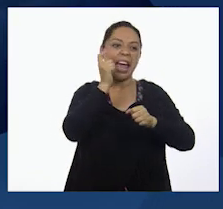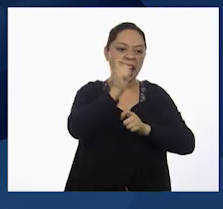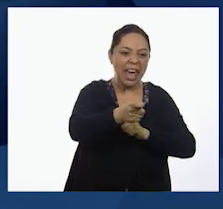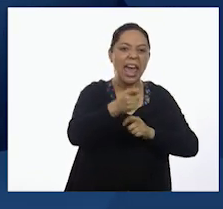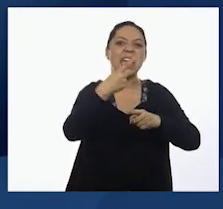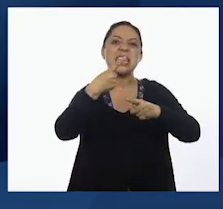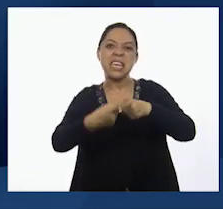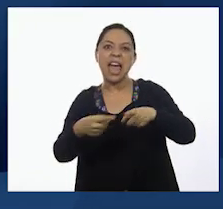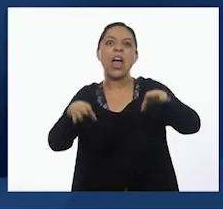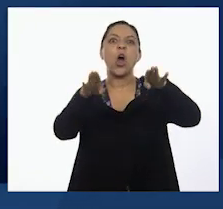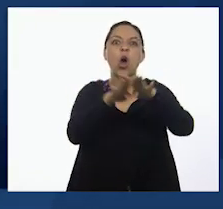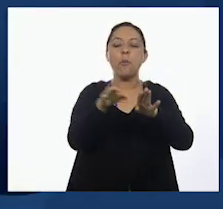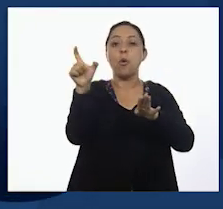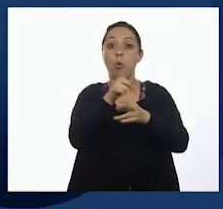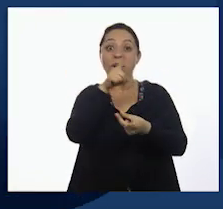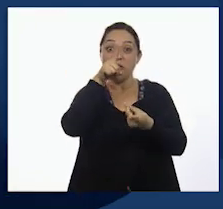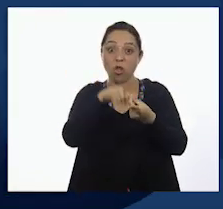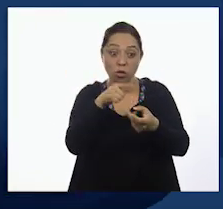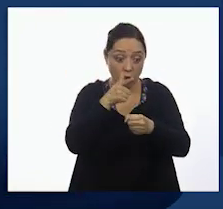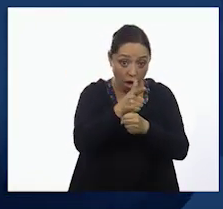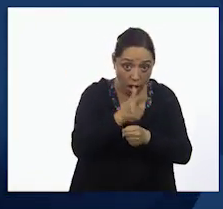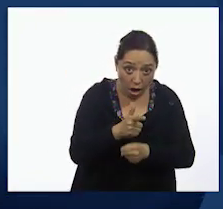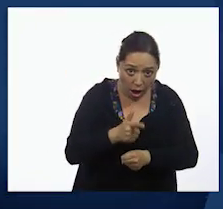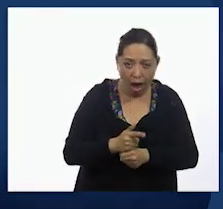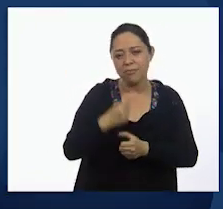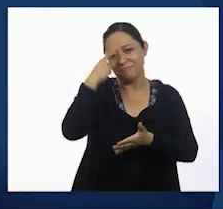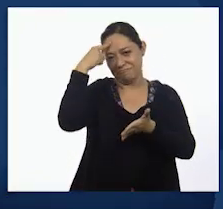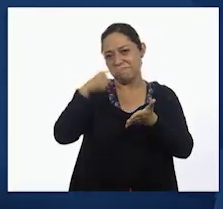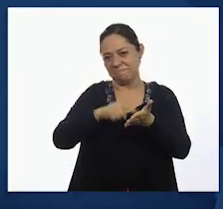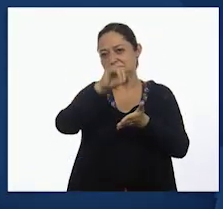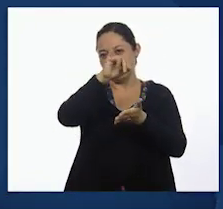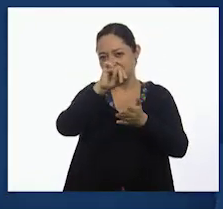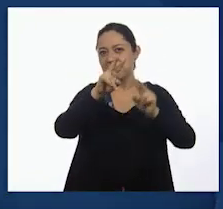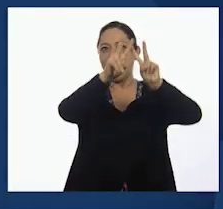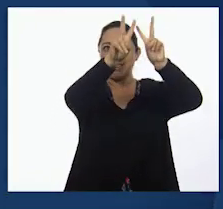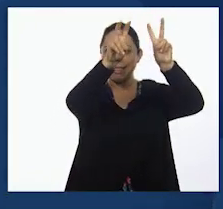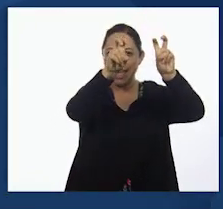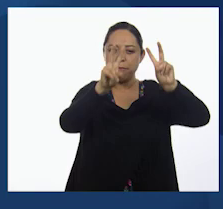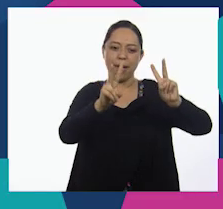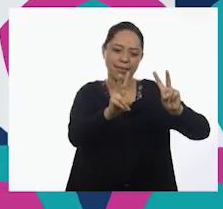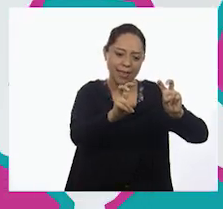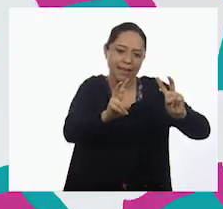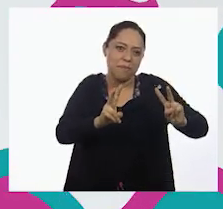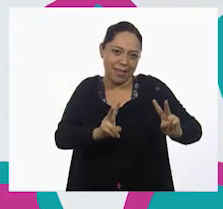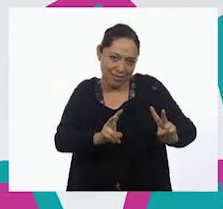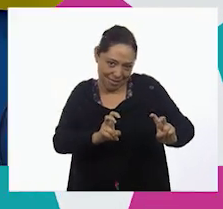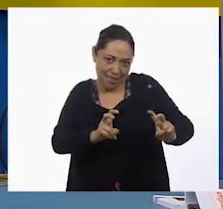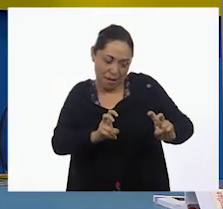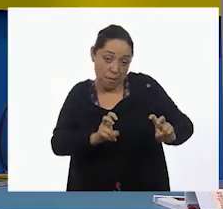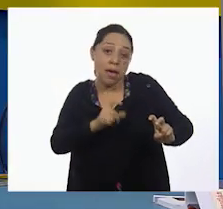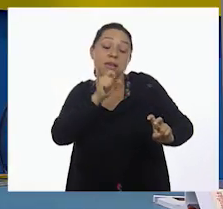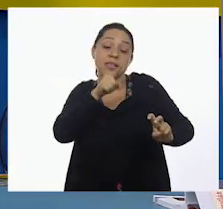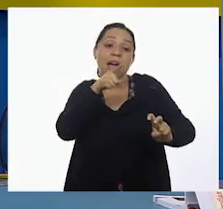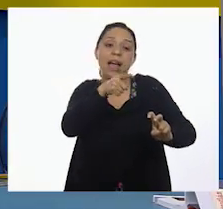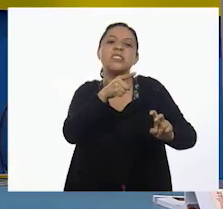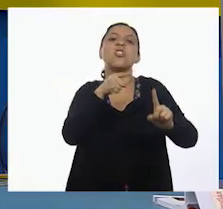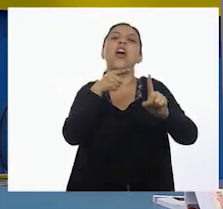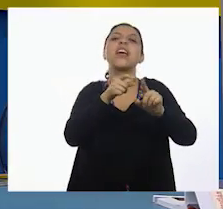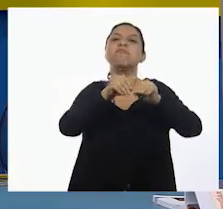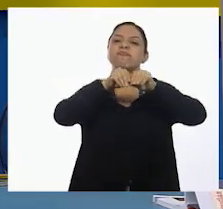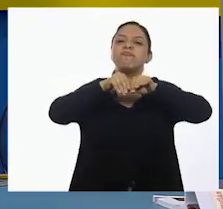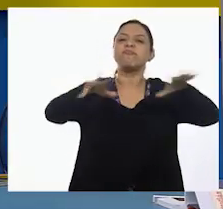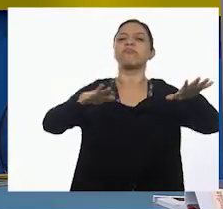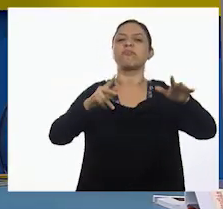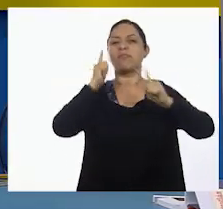¿cuándo y dónde? Creo que sí, porque hay unos subtemas muy claros y también se trata de promoción turística, entonces nos